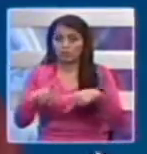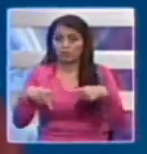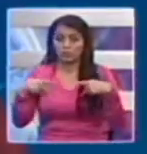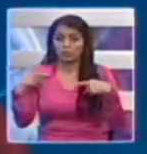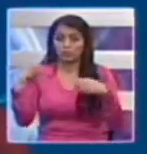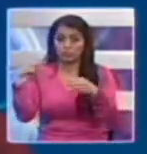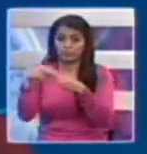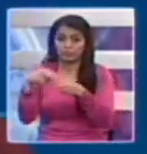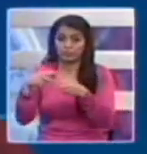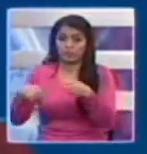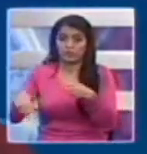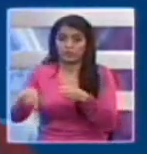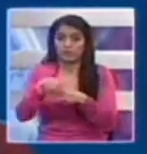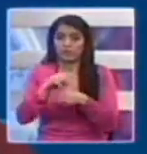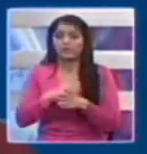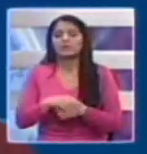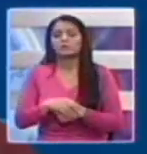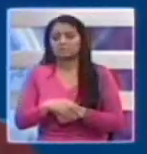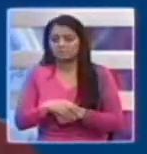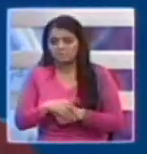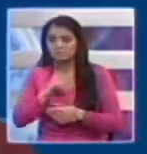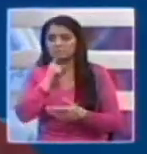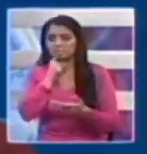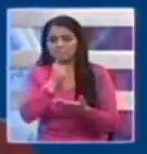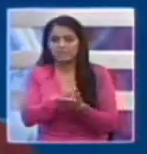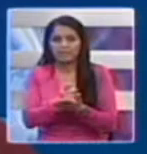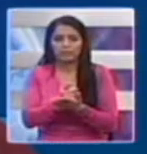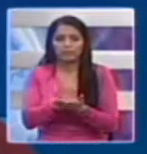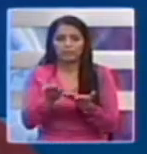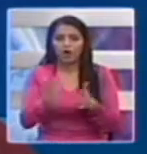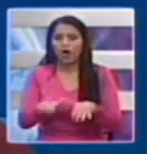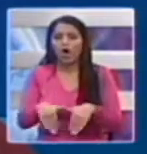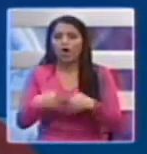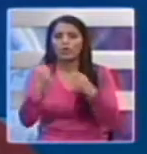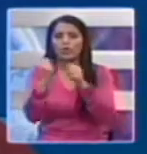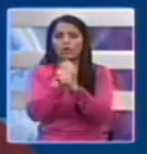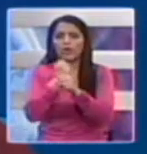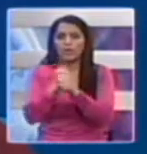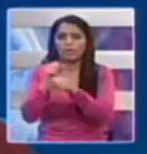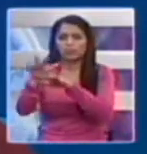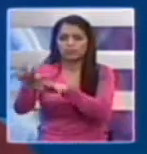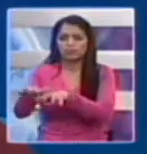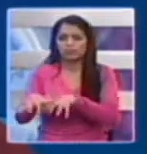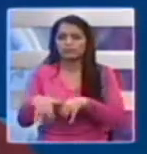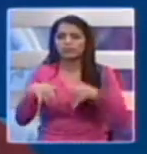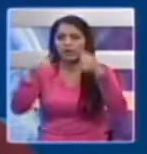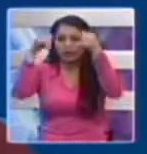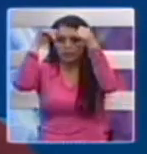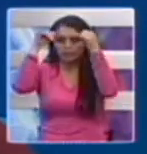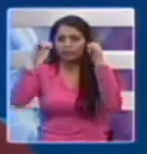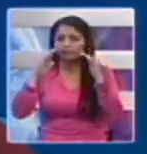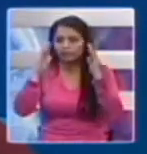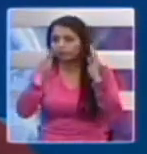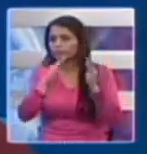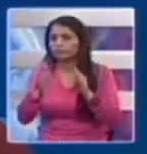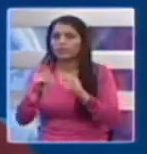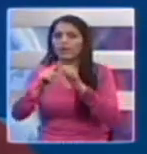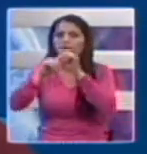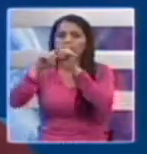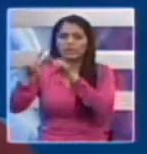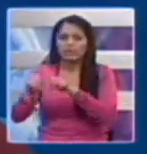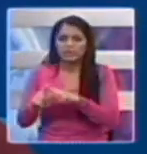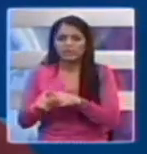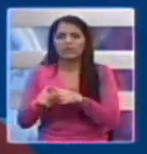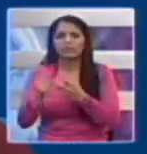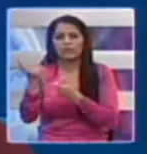de las zonas rurales del país, dedicado a la agricultura, a la ganadería, a la agroindustria, y hoy toda